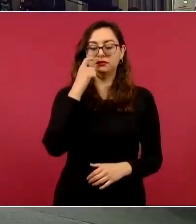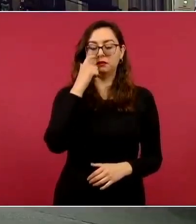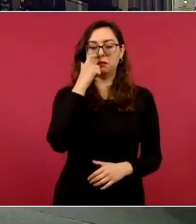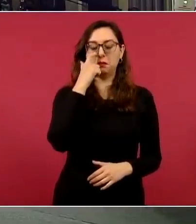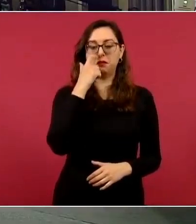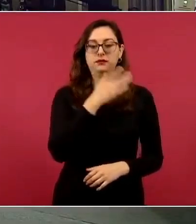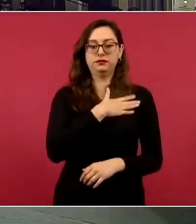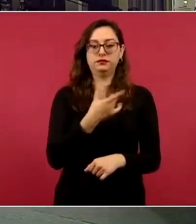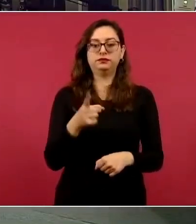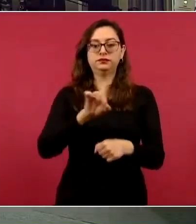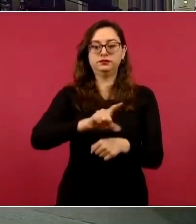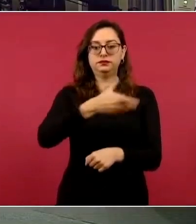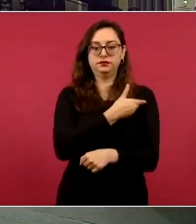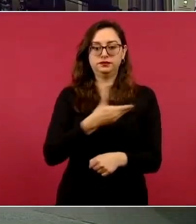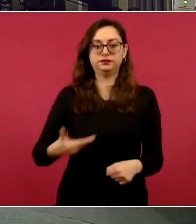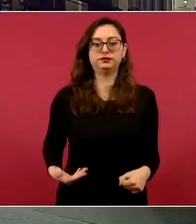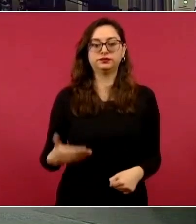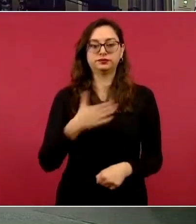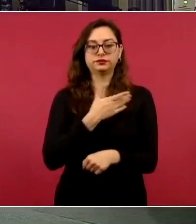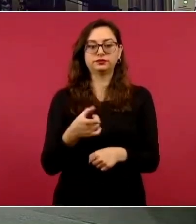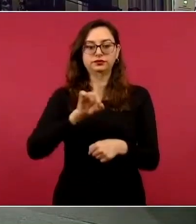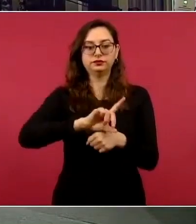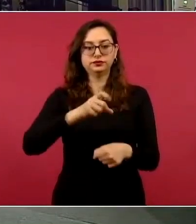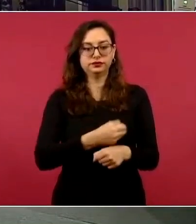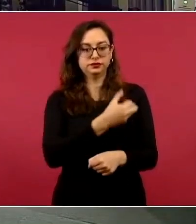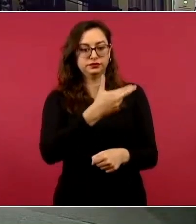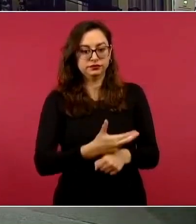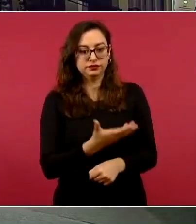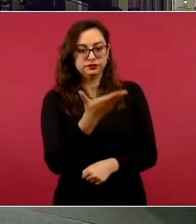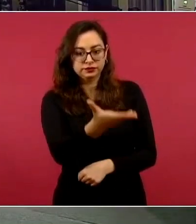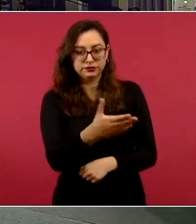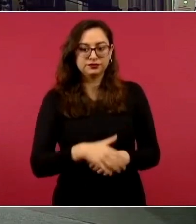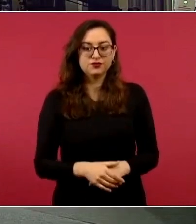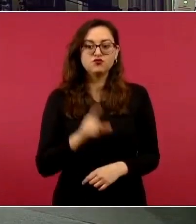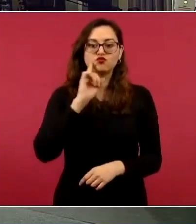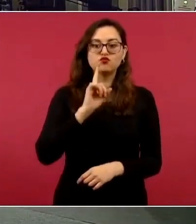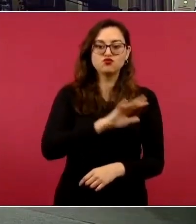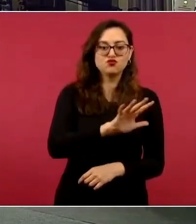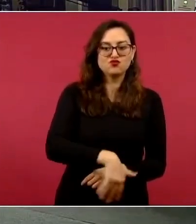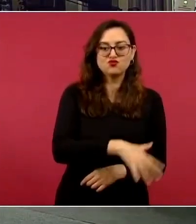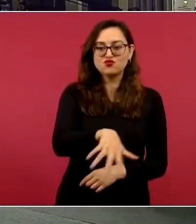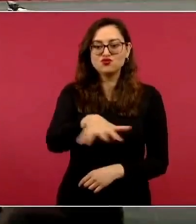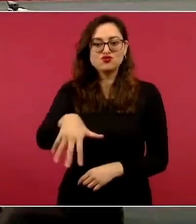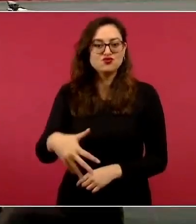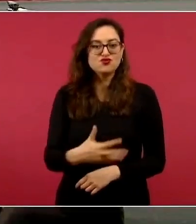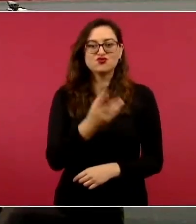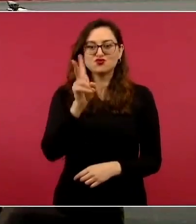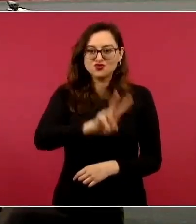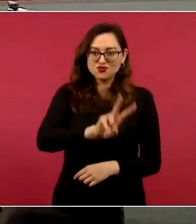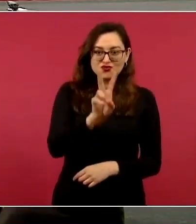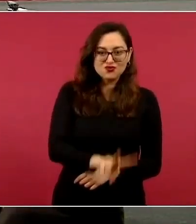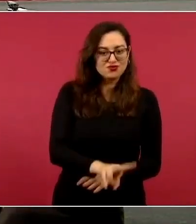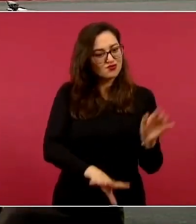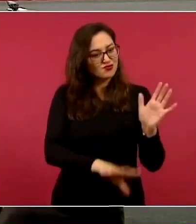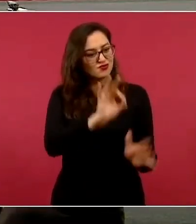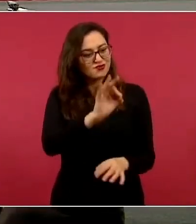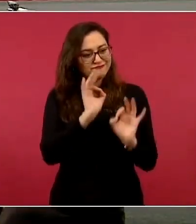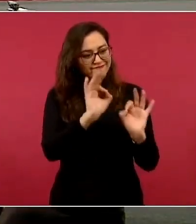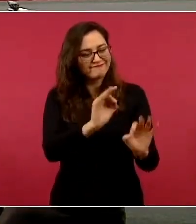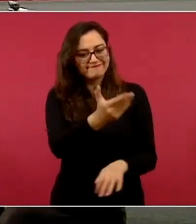Muy buenos días, señor presidente. Buenos días, señor secretario, la buscadora de la verdad, la procuradora de la verdad. Muchas gracias. Muy buenos días a todos